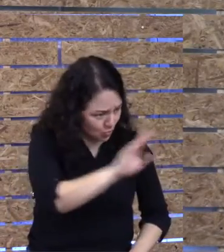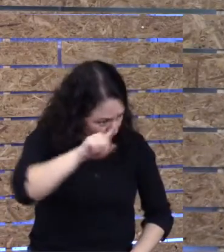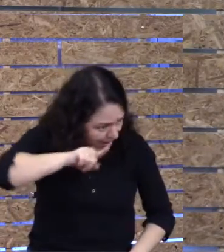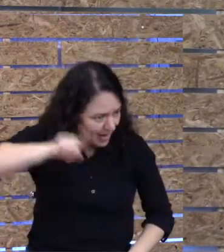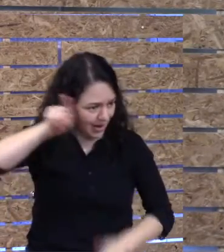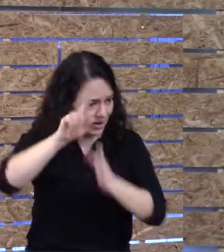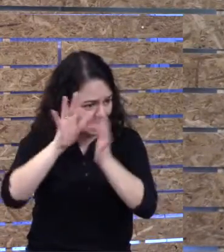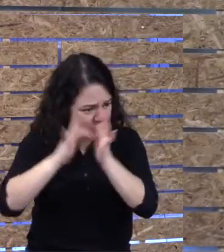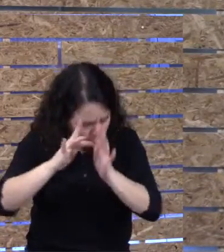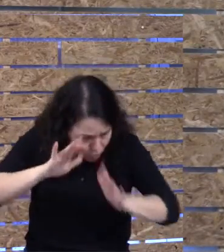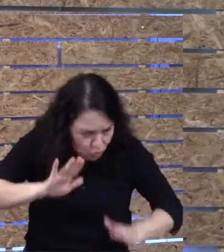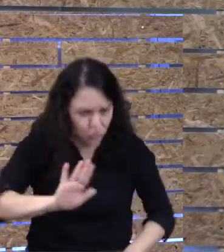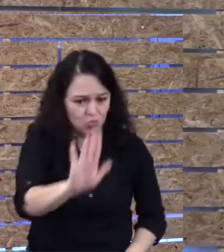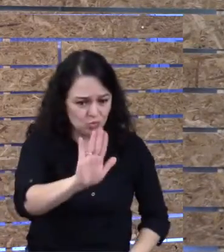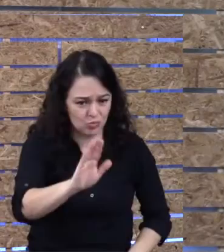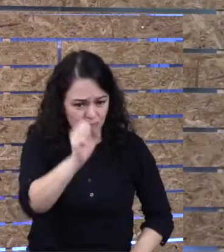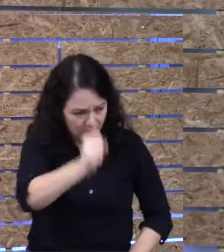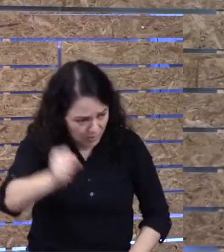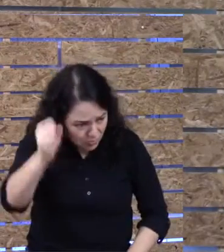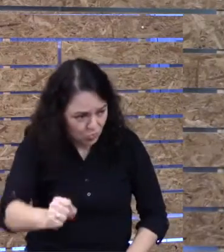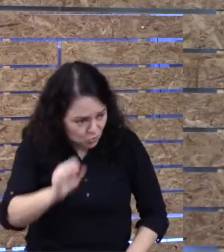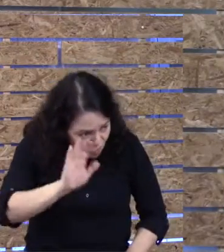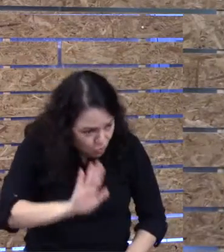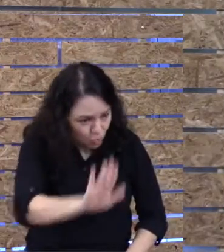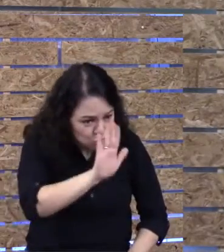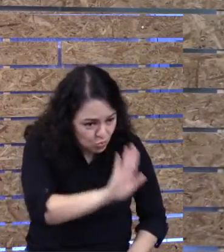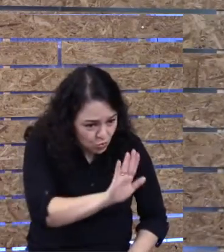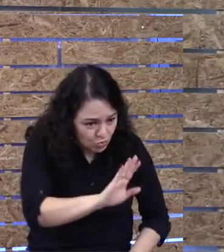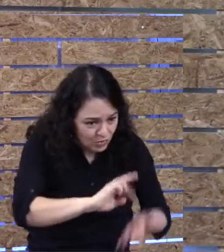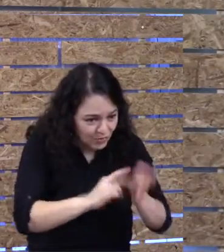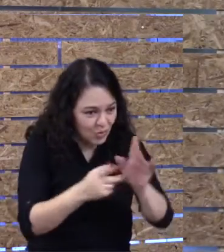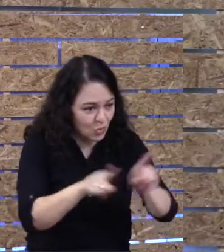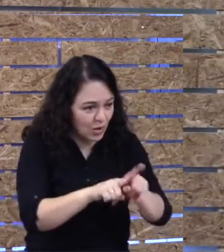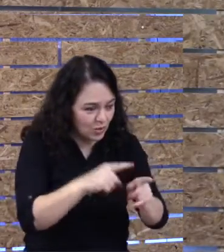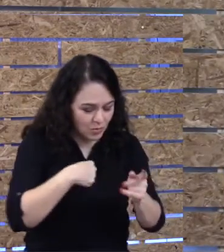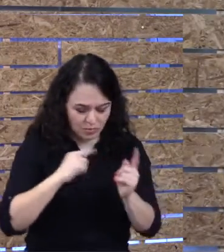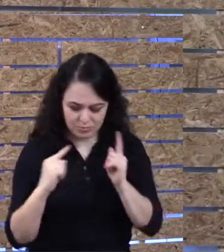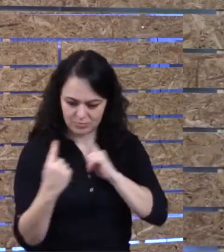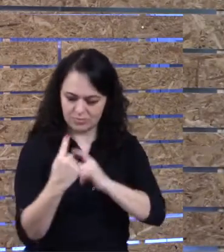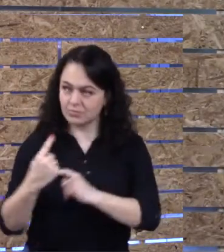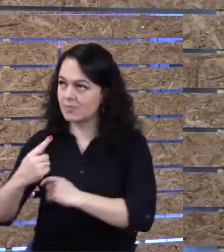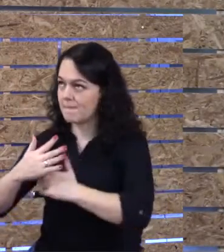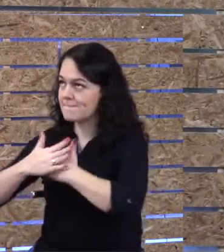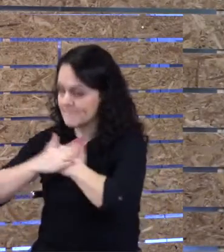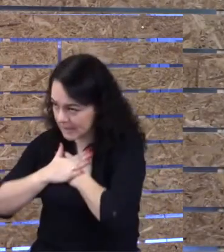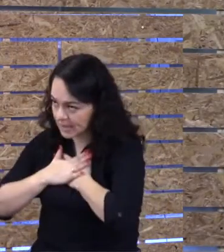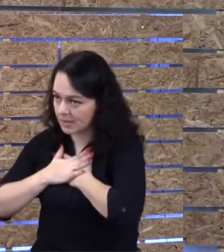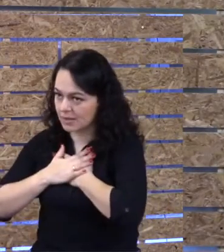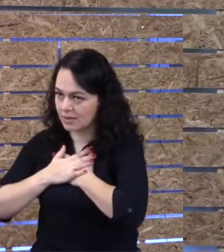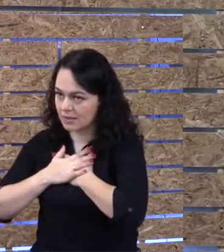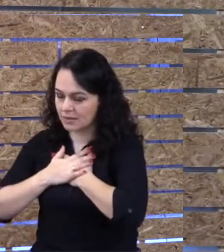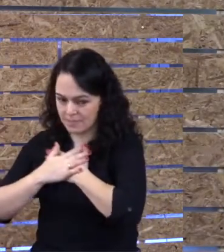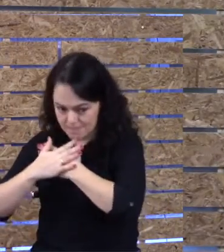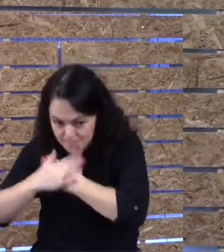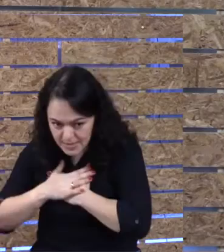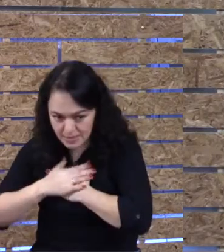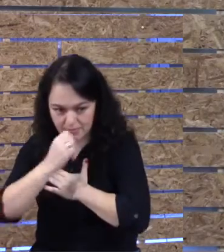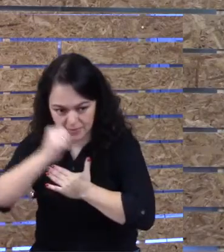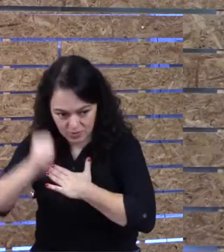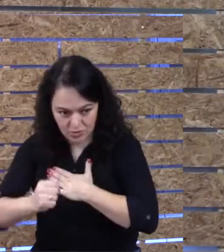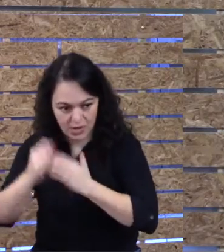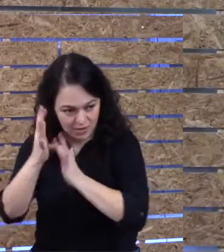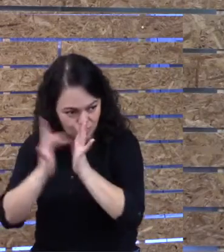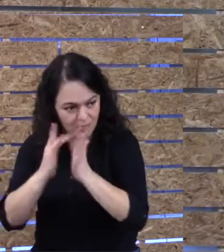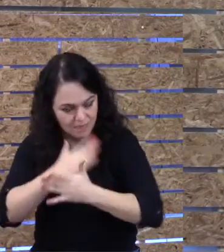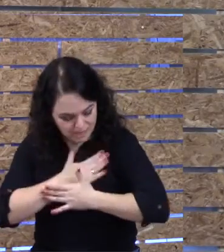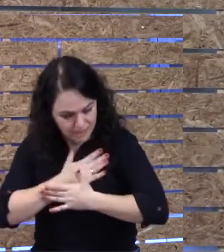De hecho, los estudiosos del Salmo 23 hablan de lo que llaman los técnicos el contexto canónico, es decir, la ubicación del